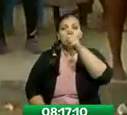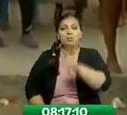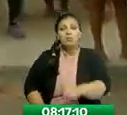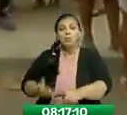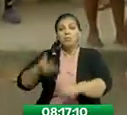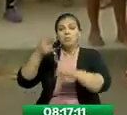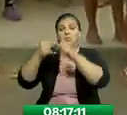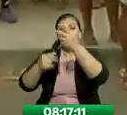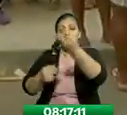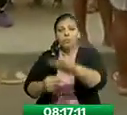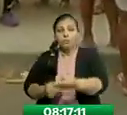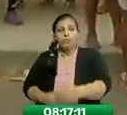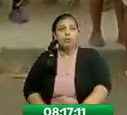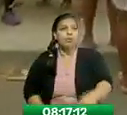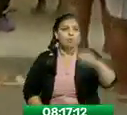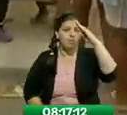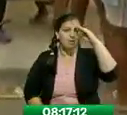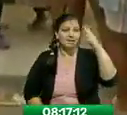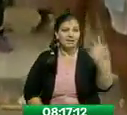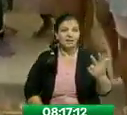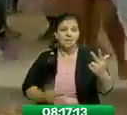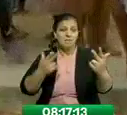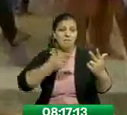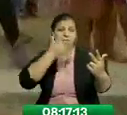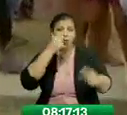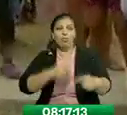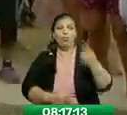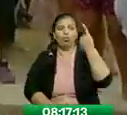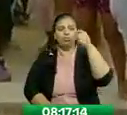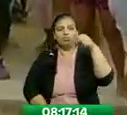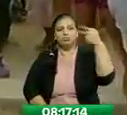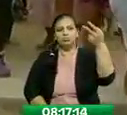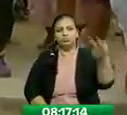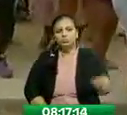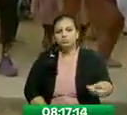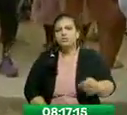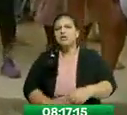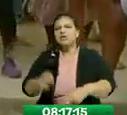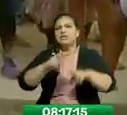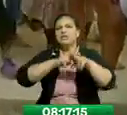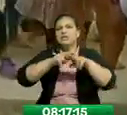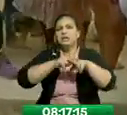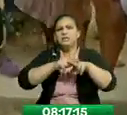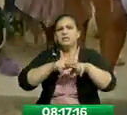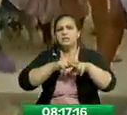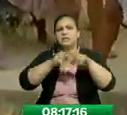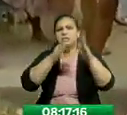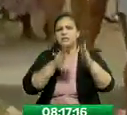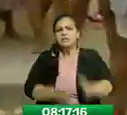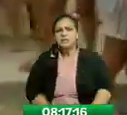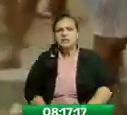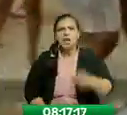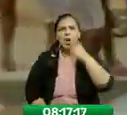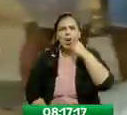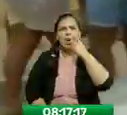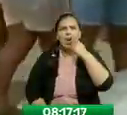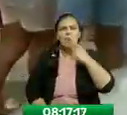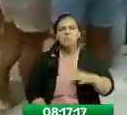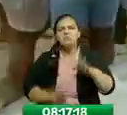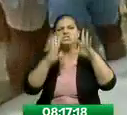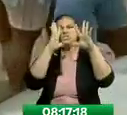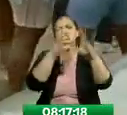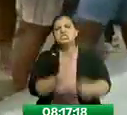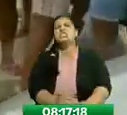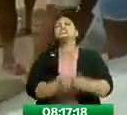fuego, degollaron a un taxista informal. Estoy en las inmediaciones de la escuela fiscal del sector, donde